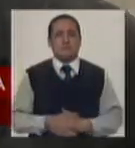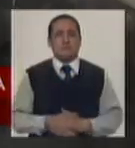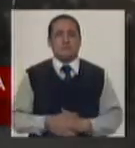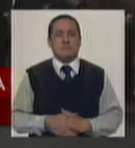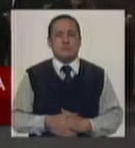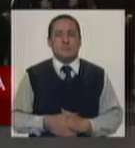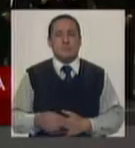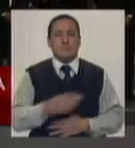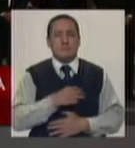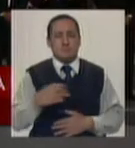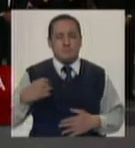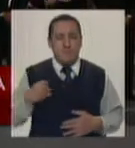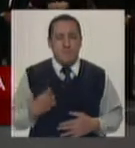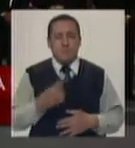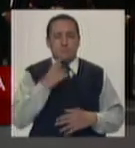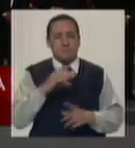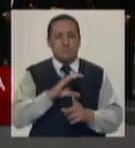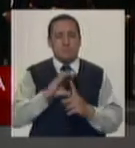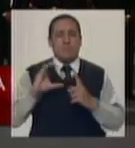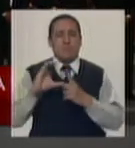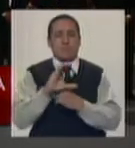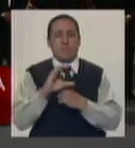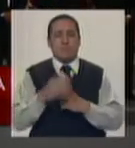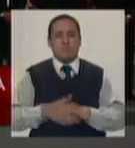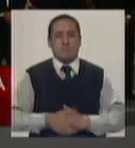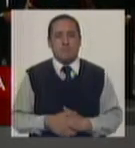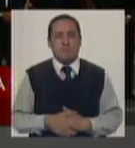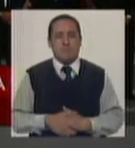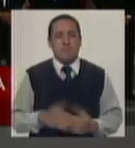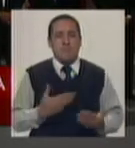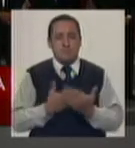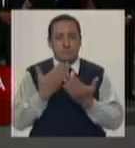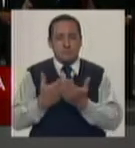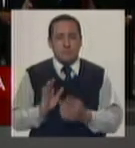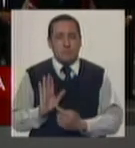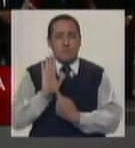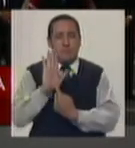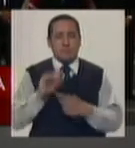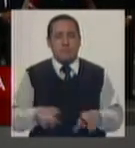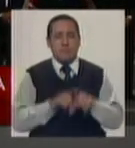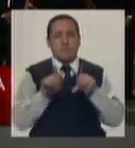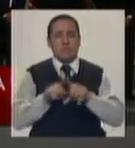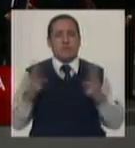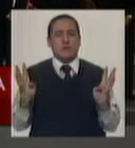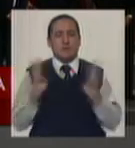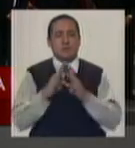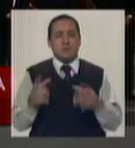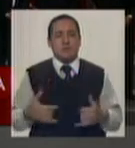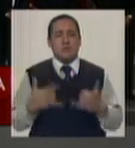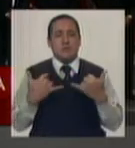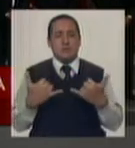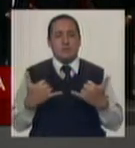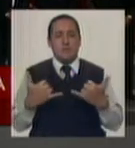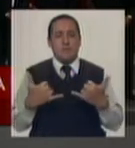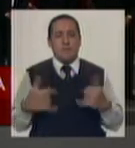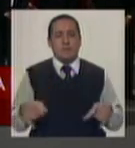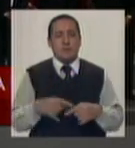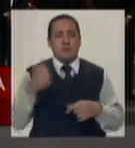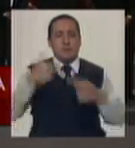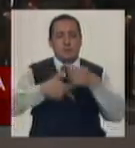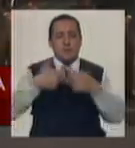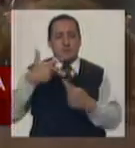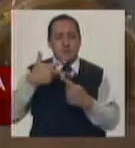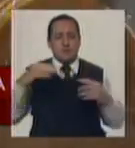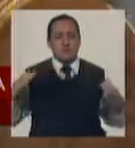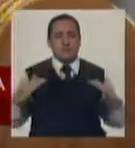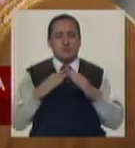en el Ministerio de Cultura. Se ha planteado también en la reunión de hoy, en esta tercera cumbre